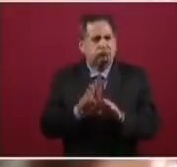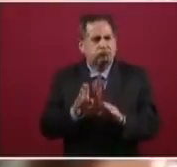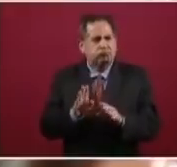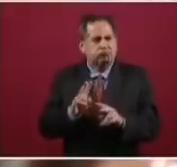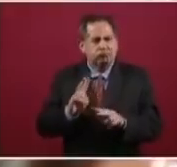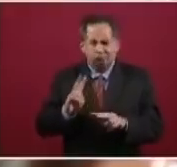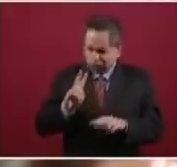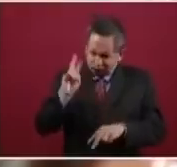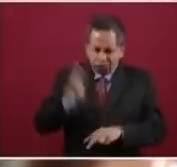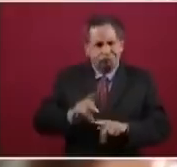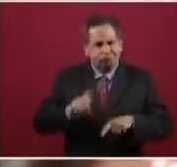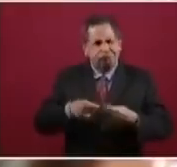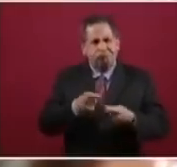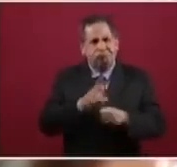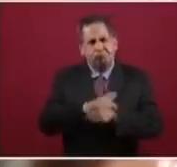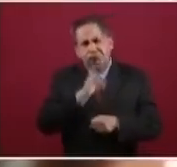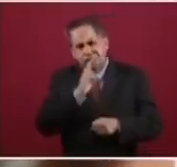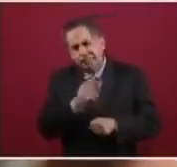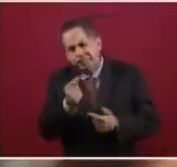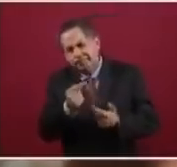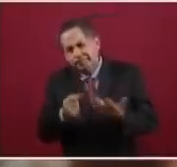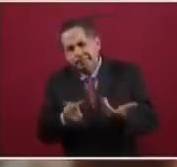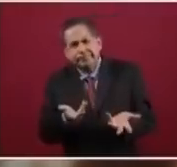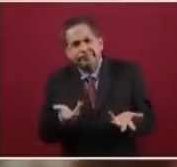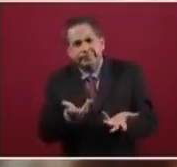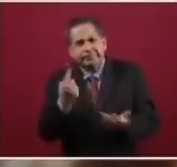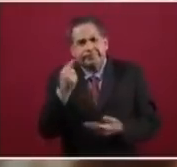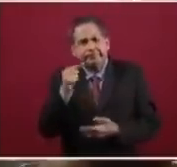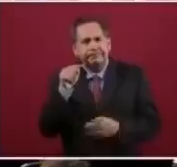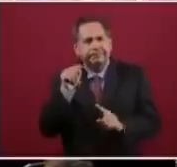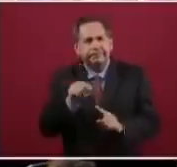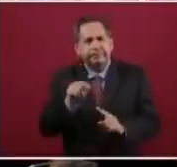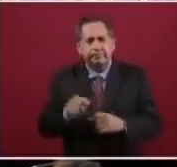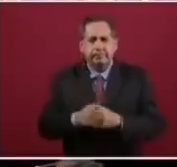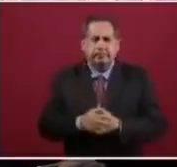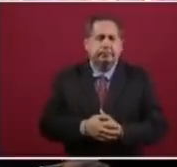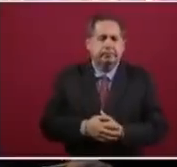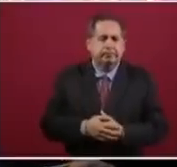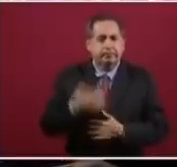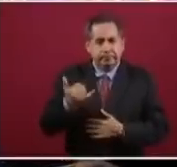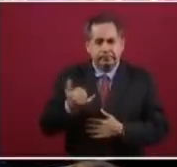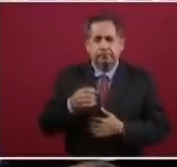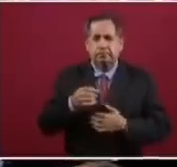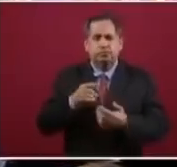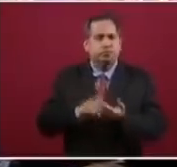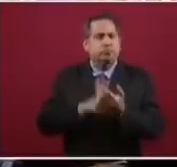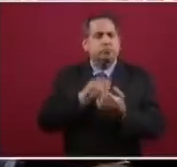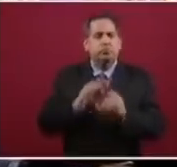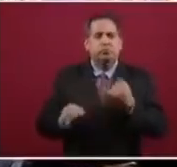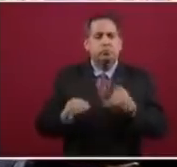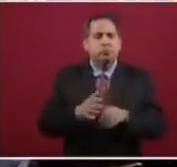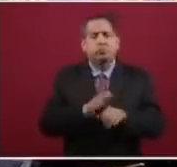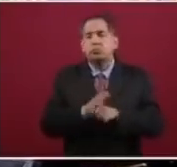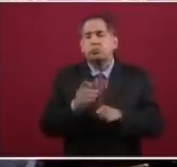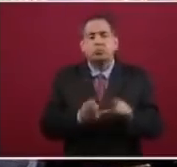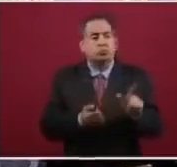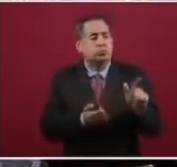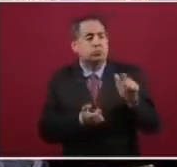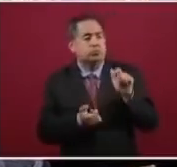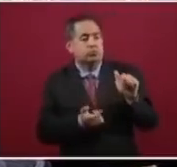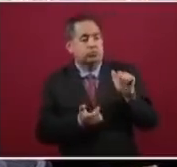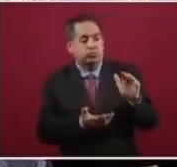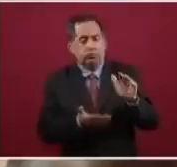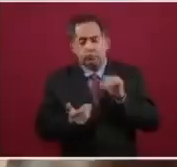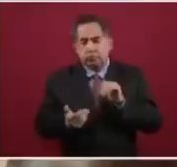en concreto de resultados o sea para dar resultados en este tema cuál es la recaudación estimada que es para